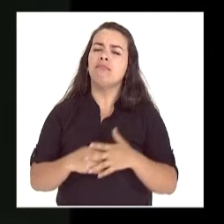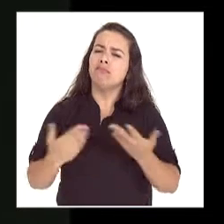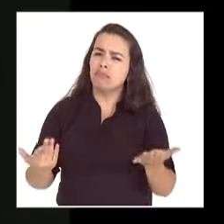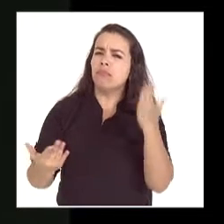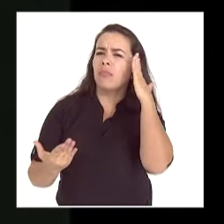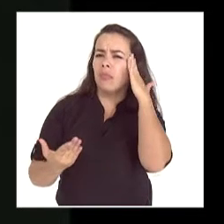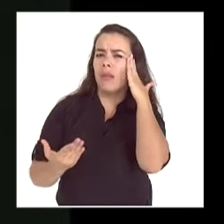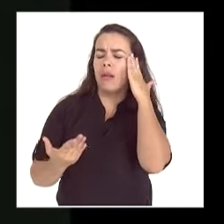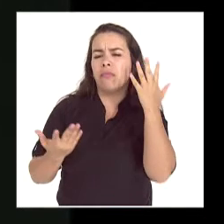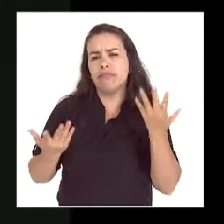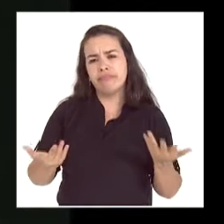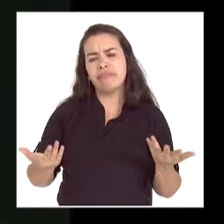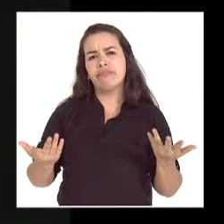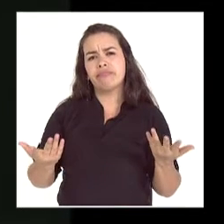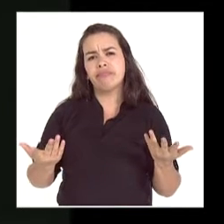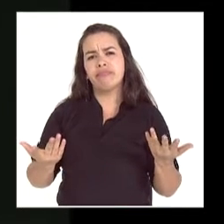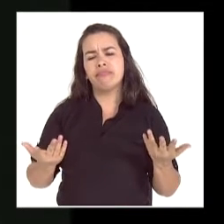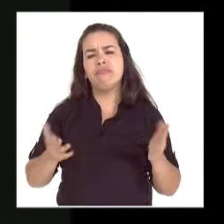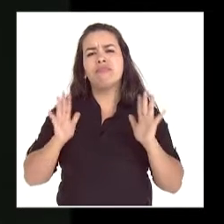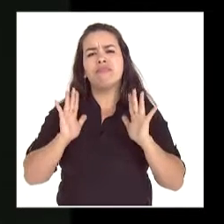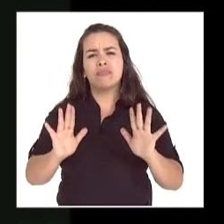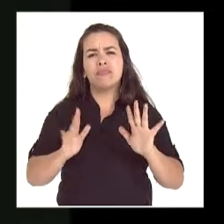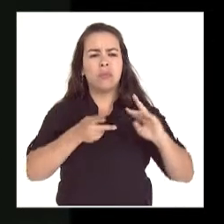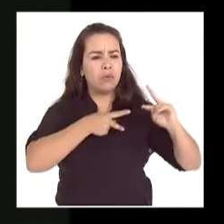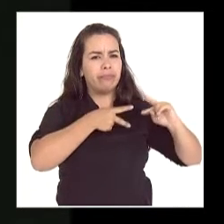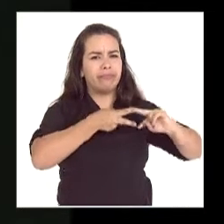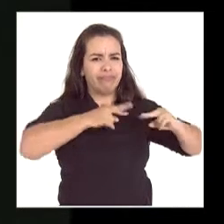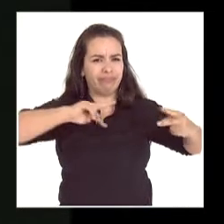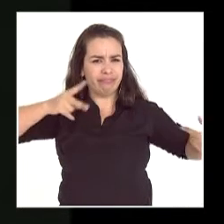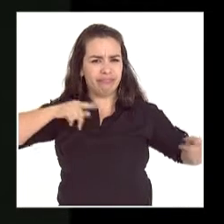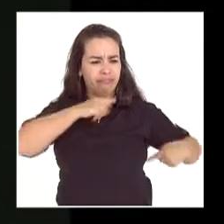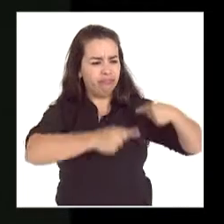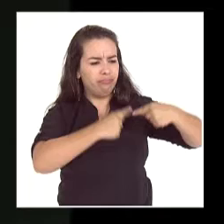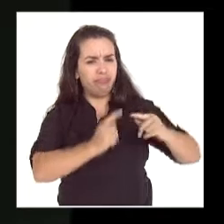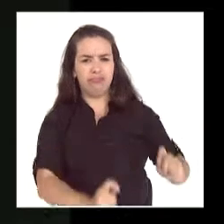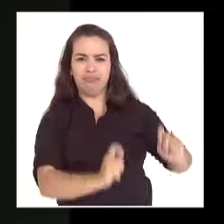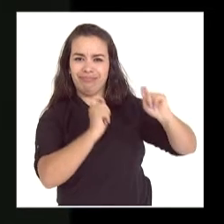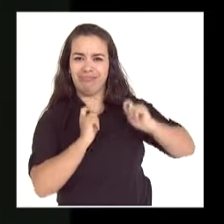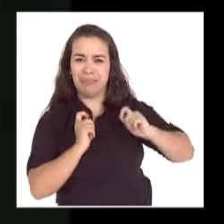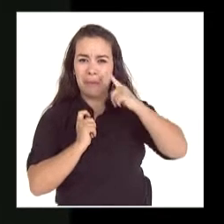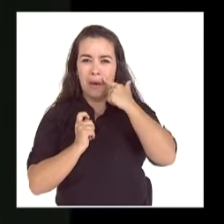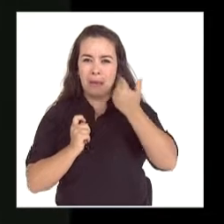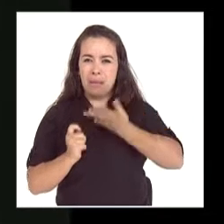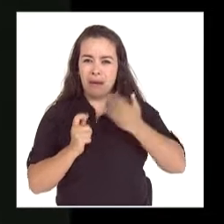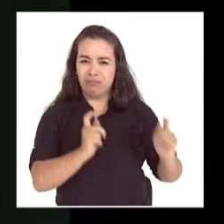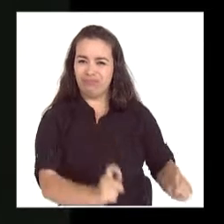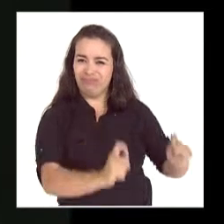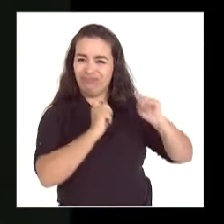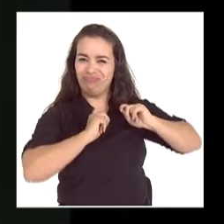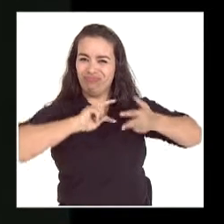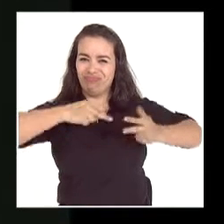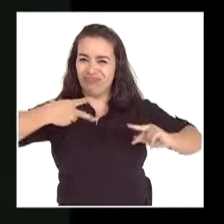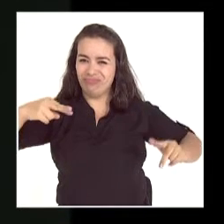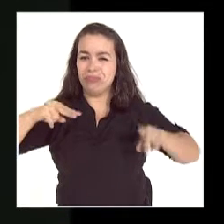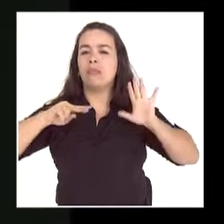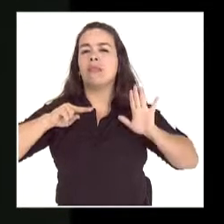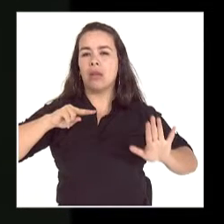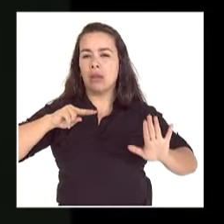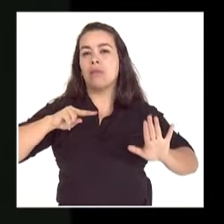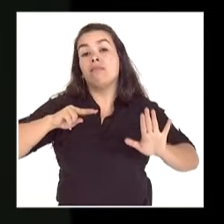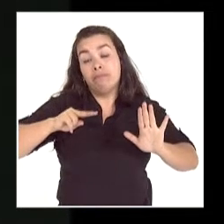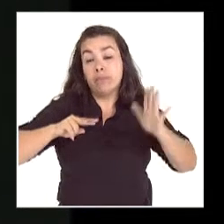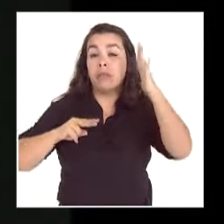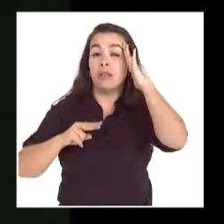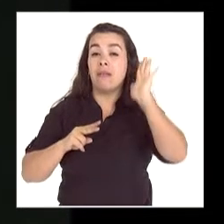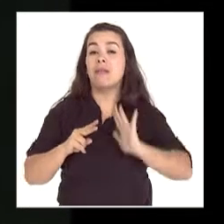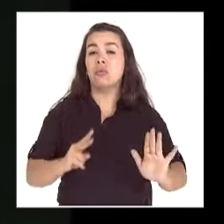supuesto, está el componente genético que indudablemente tiene o juega un